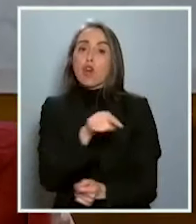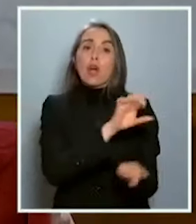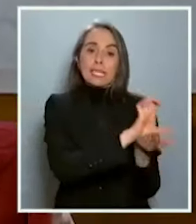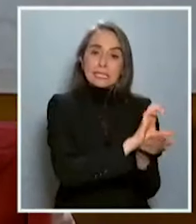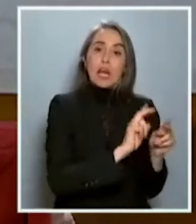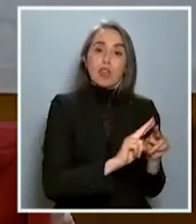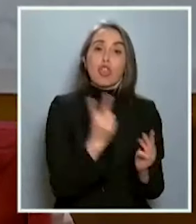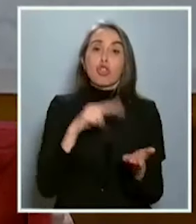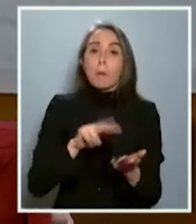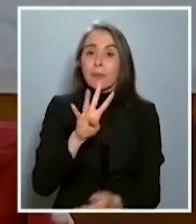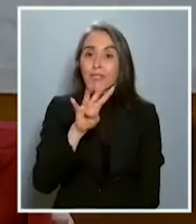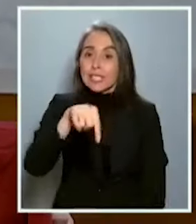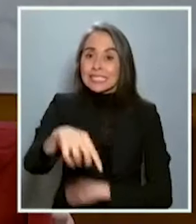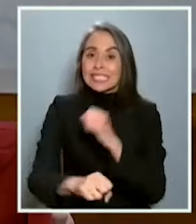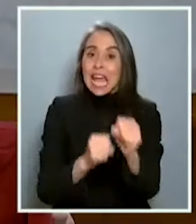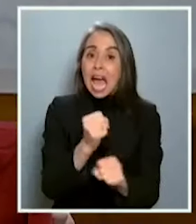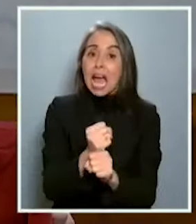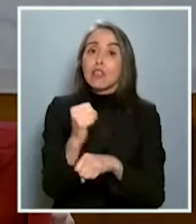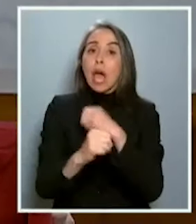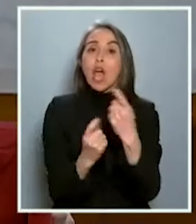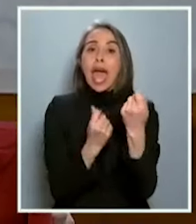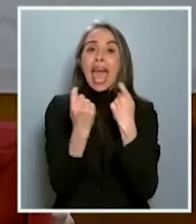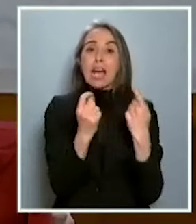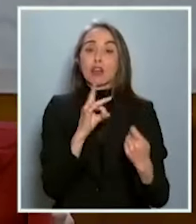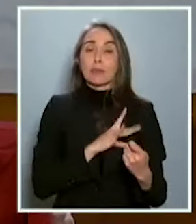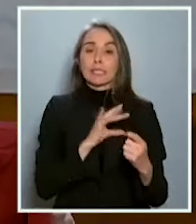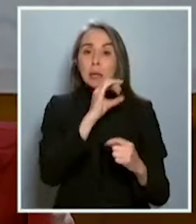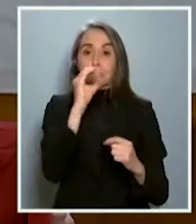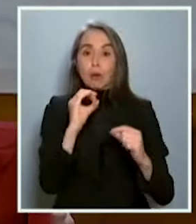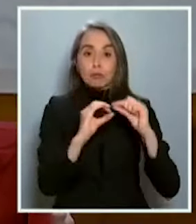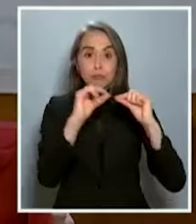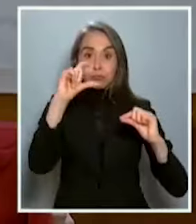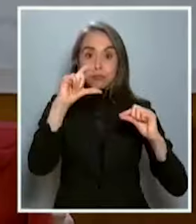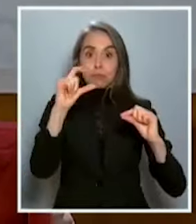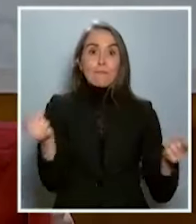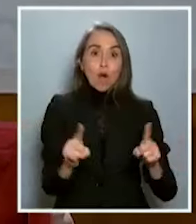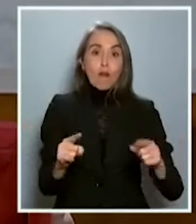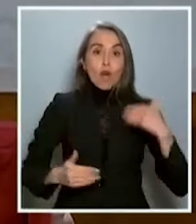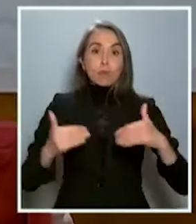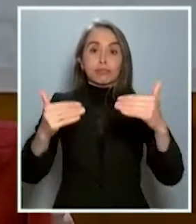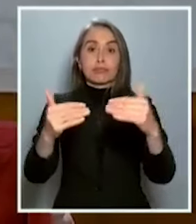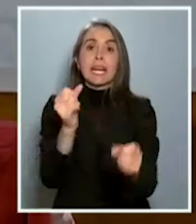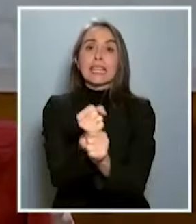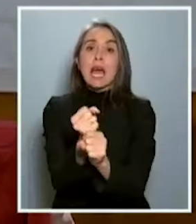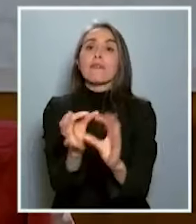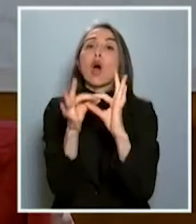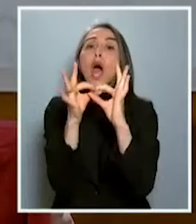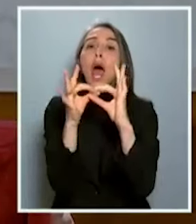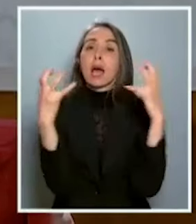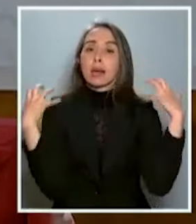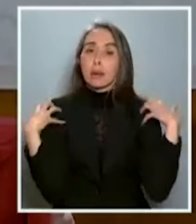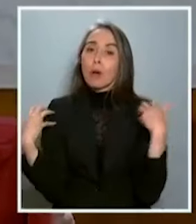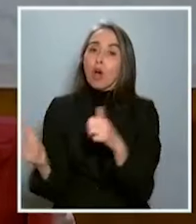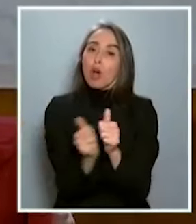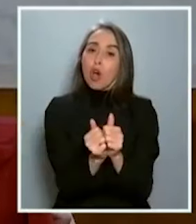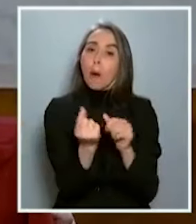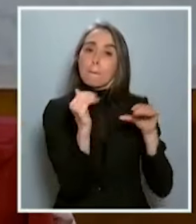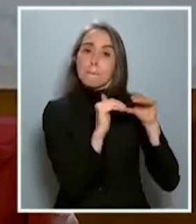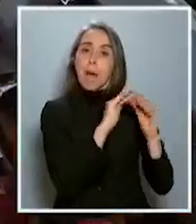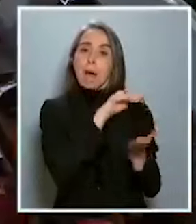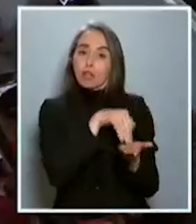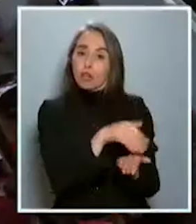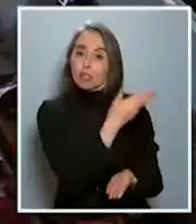2024, este año, es el año en que la economía chilena se reactivó. Gracias a un trabajo responsable en conjunto con el Banco